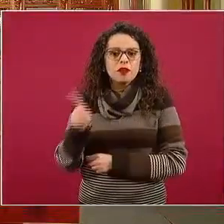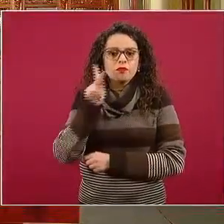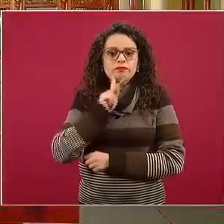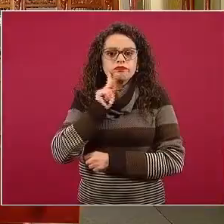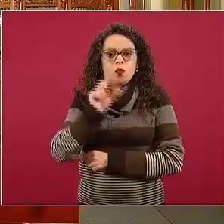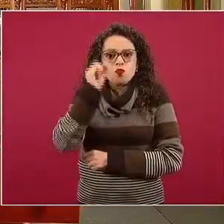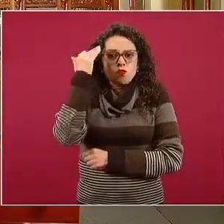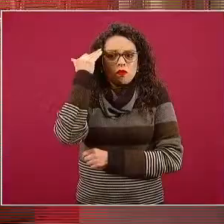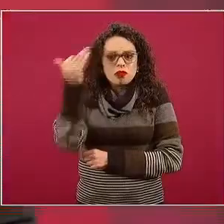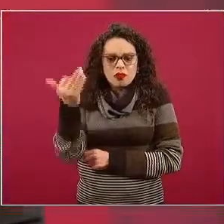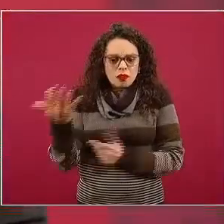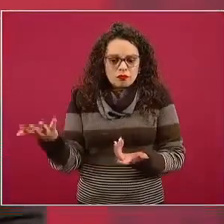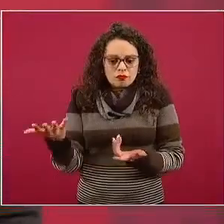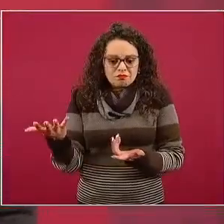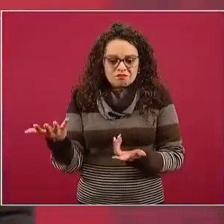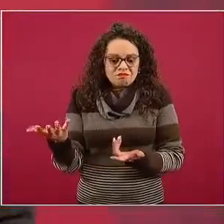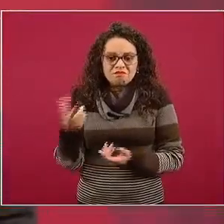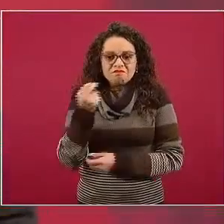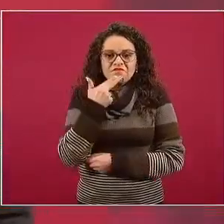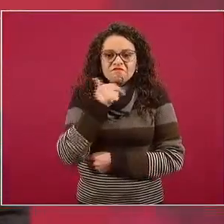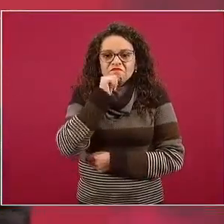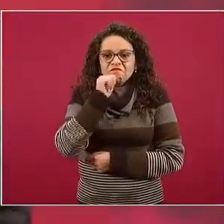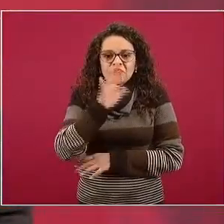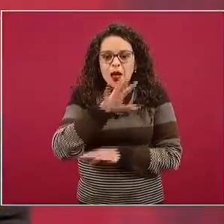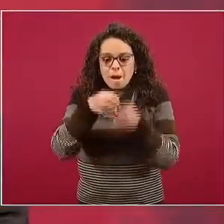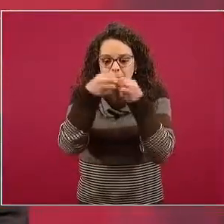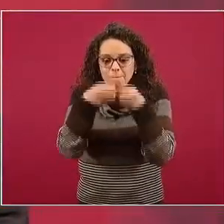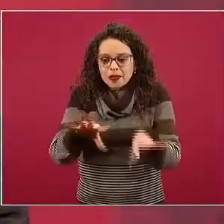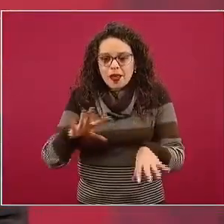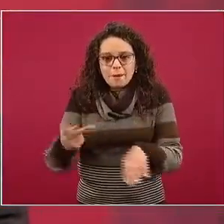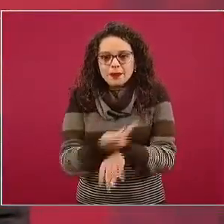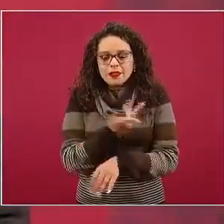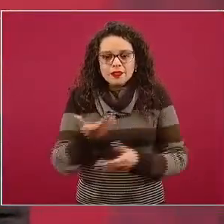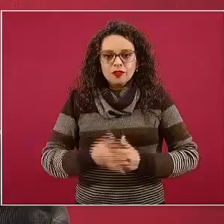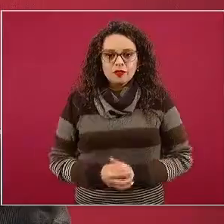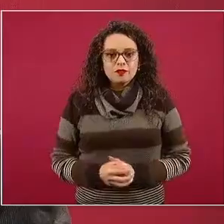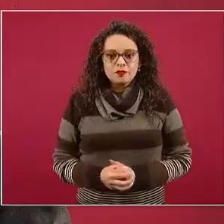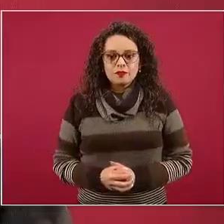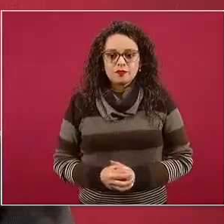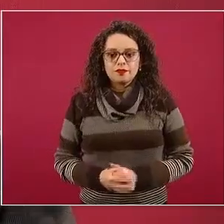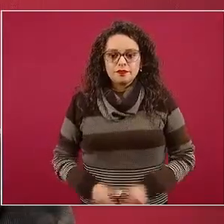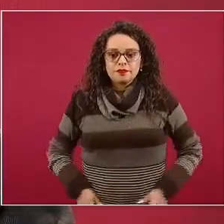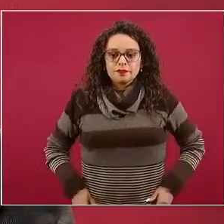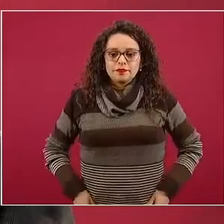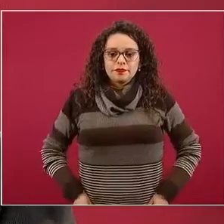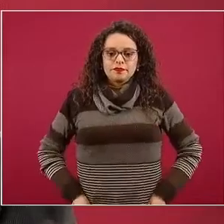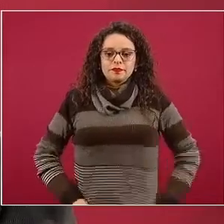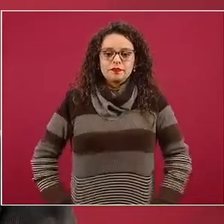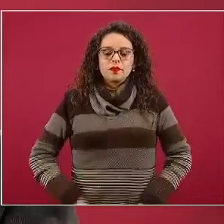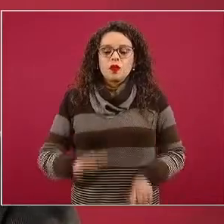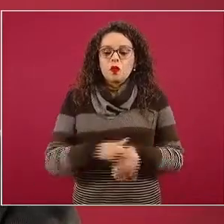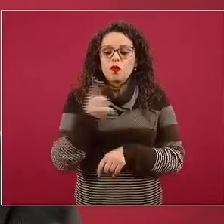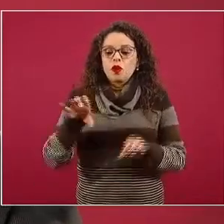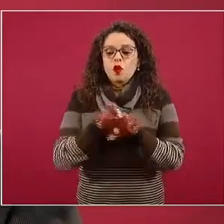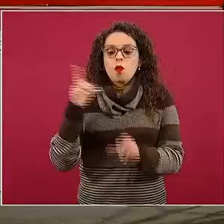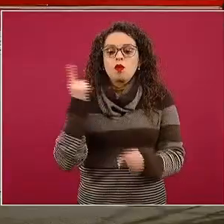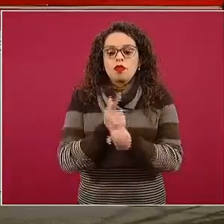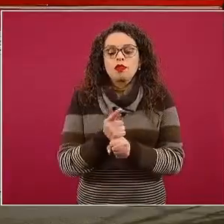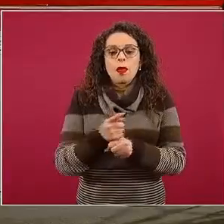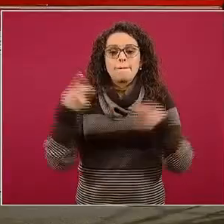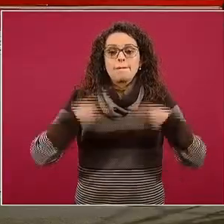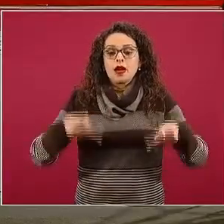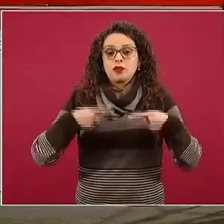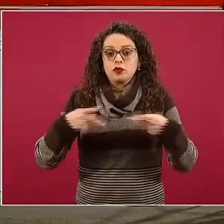se perdió, porque la oportunidad de detectar como confirmada a una persona con